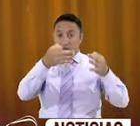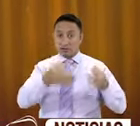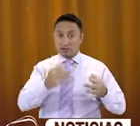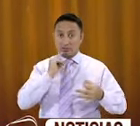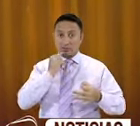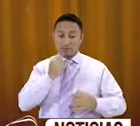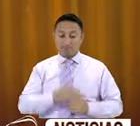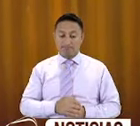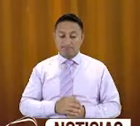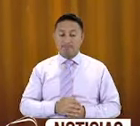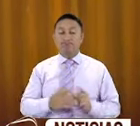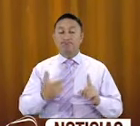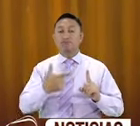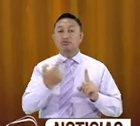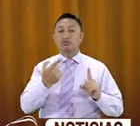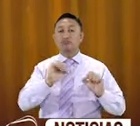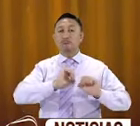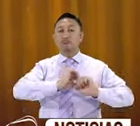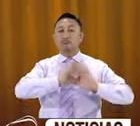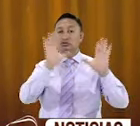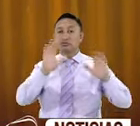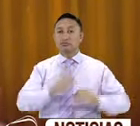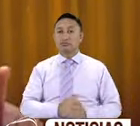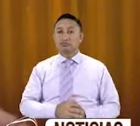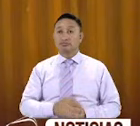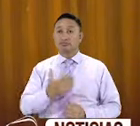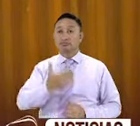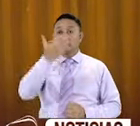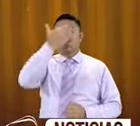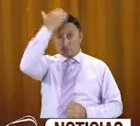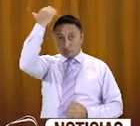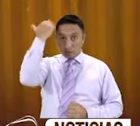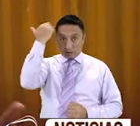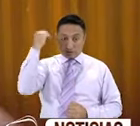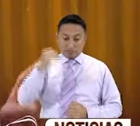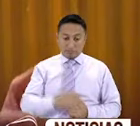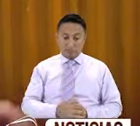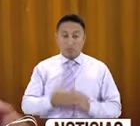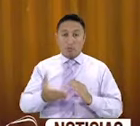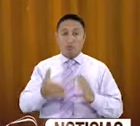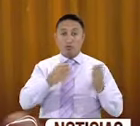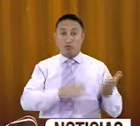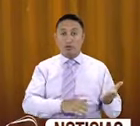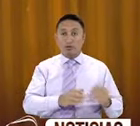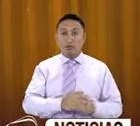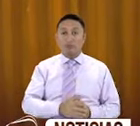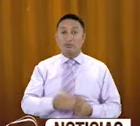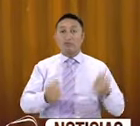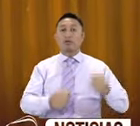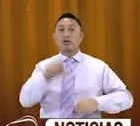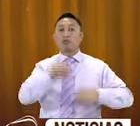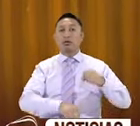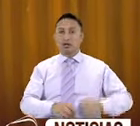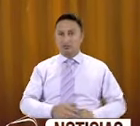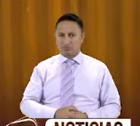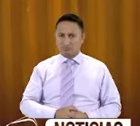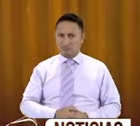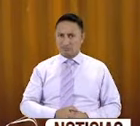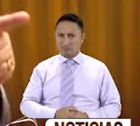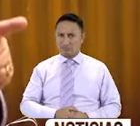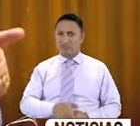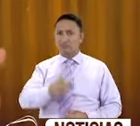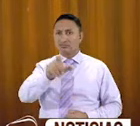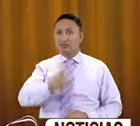se tiene que esclarecer y Fernando Villavicencio no murió porque el carro estuviera dañado, murió por una bala y